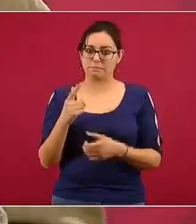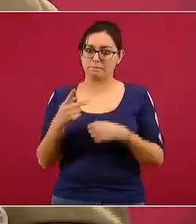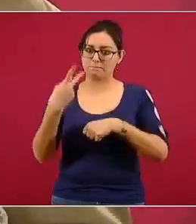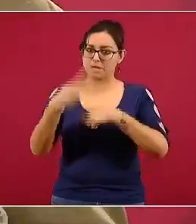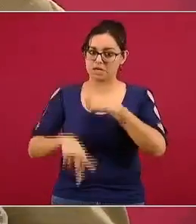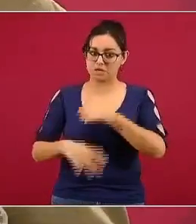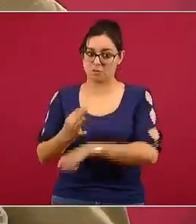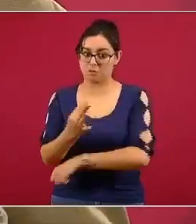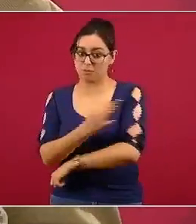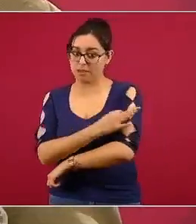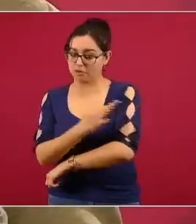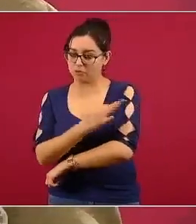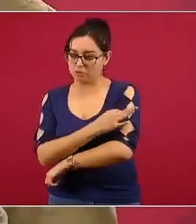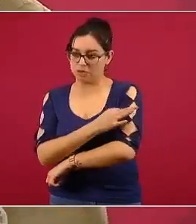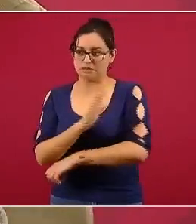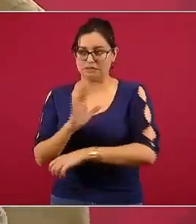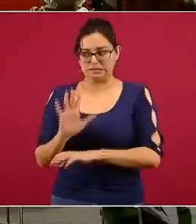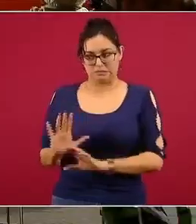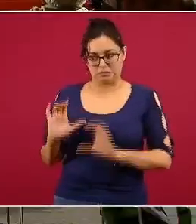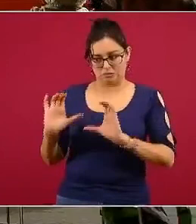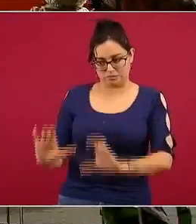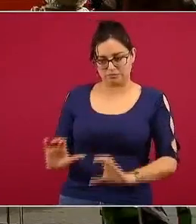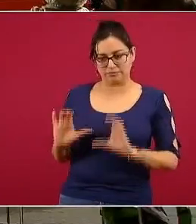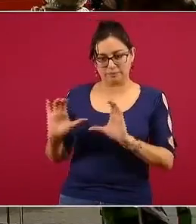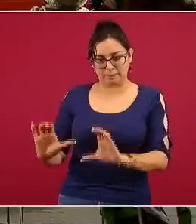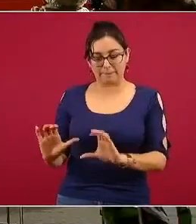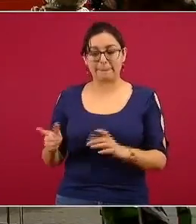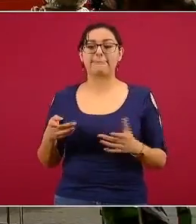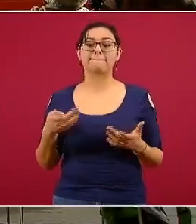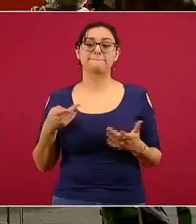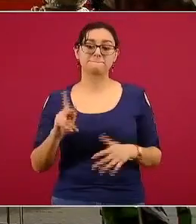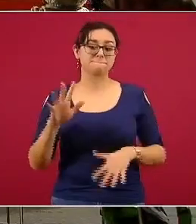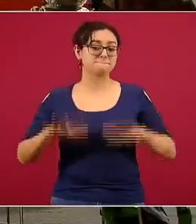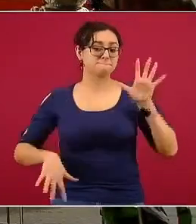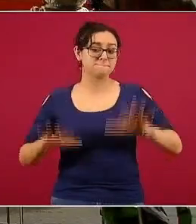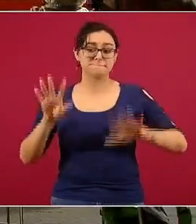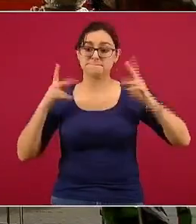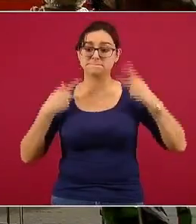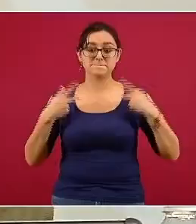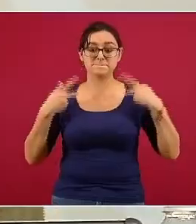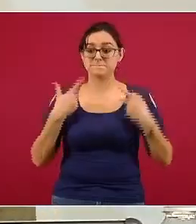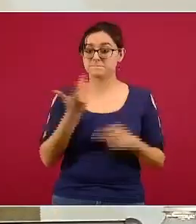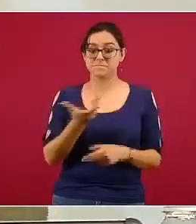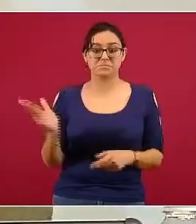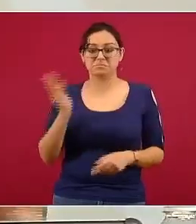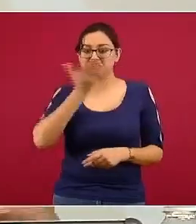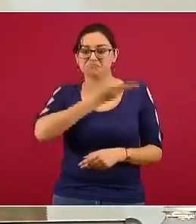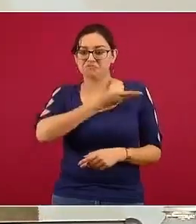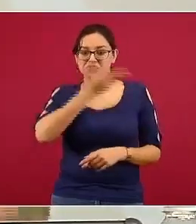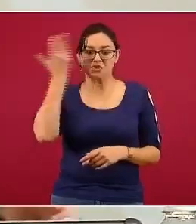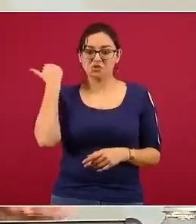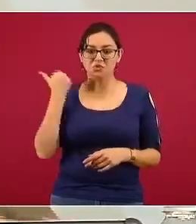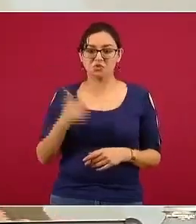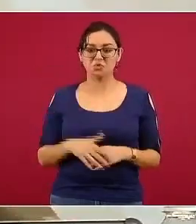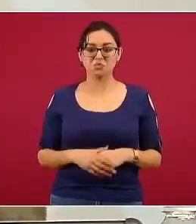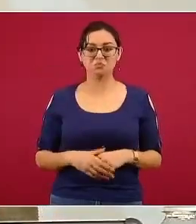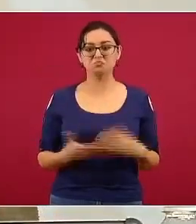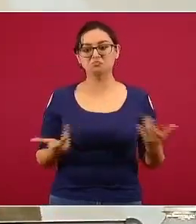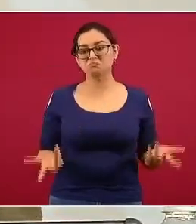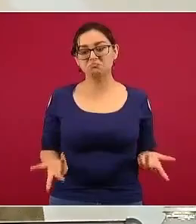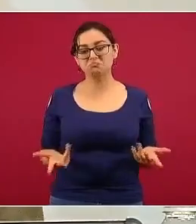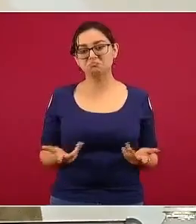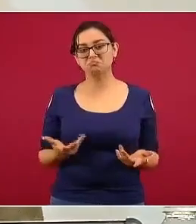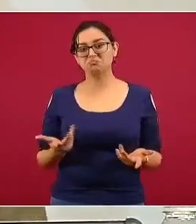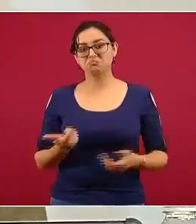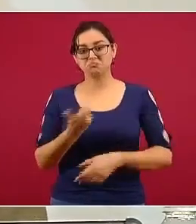sabe, tenemos que observar. Este tipo de reacciones se dan normalmente de manera inmediata, ¿no? En los primeros minutos después